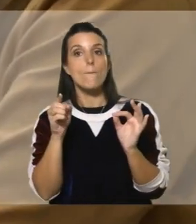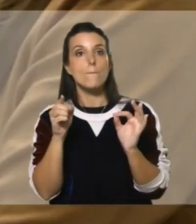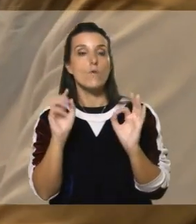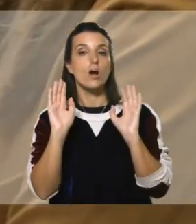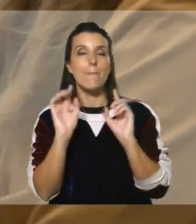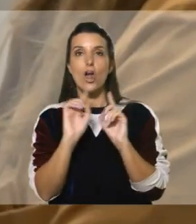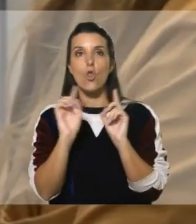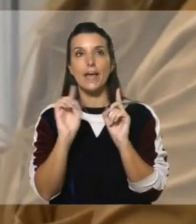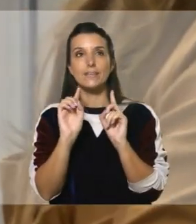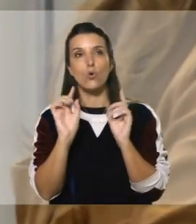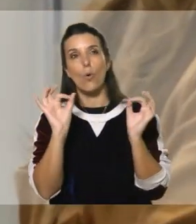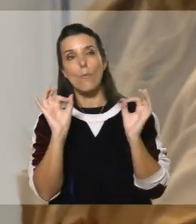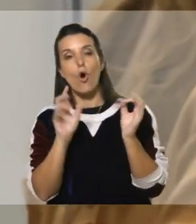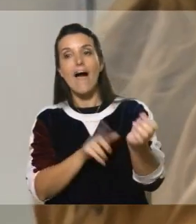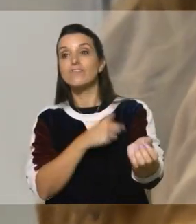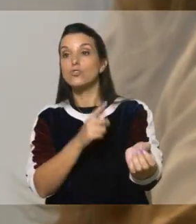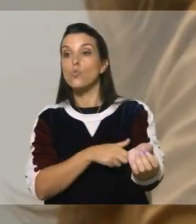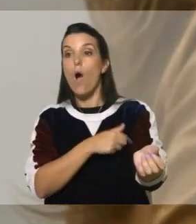repente no tan habitual